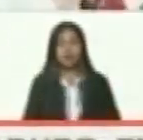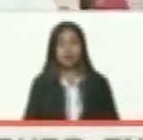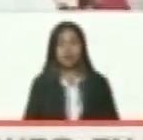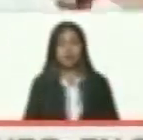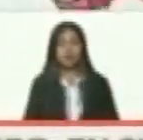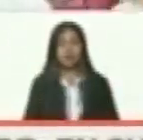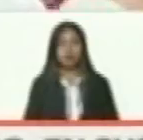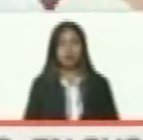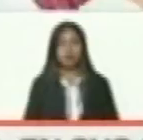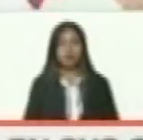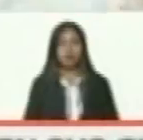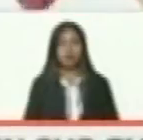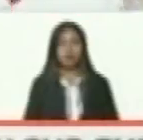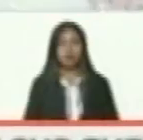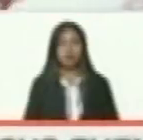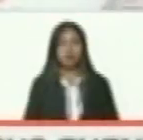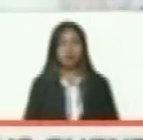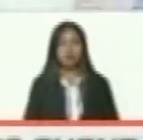Marilyn.